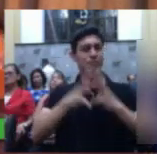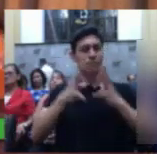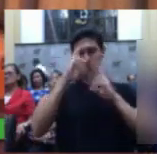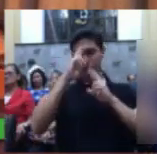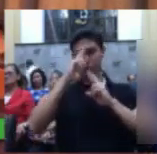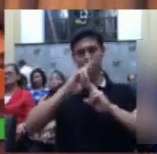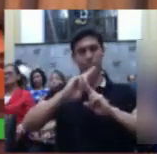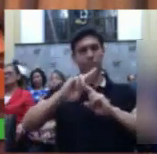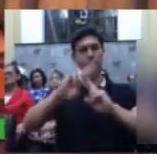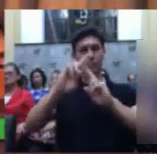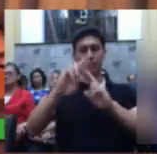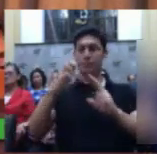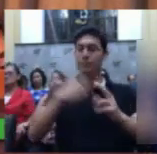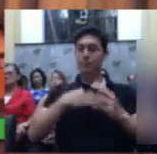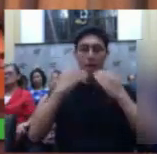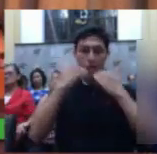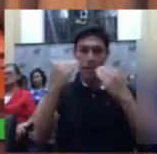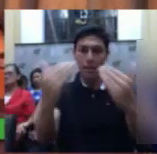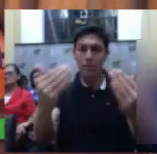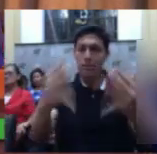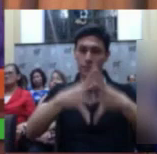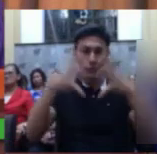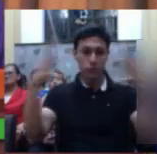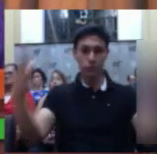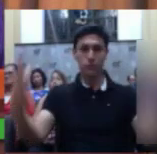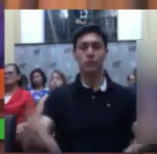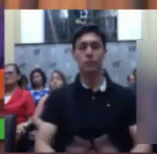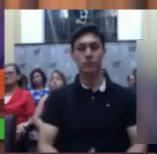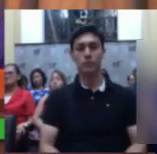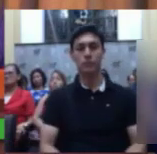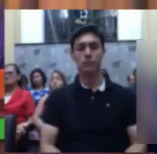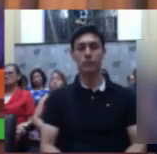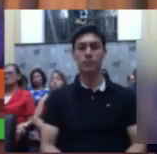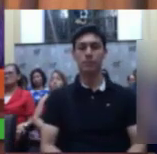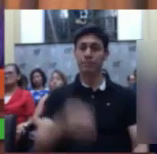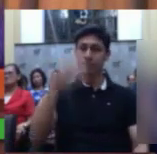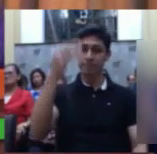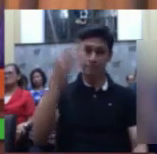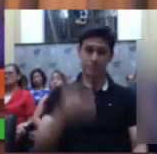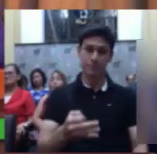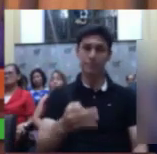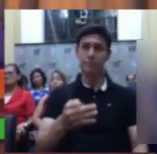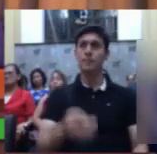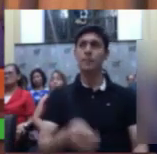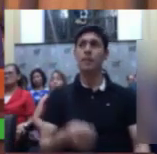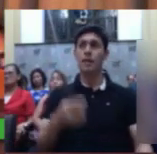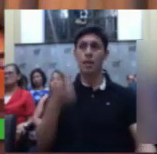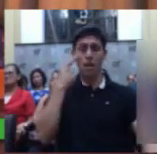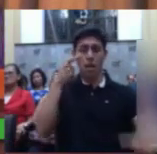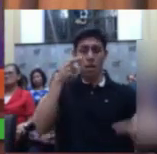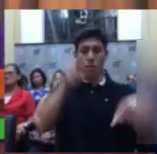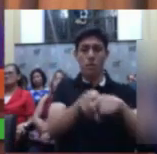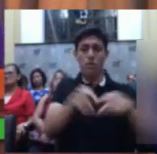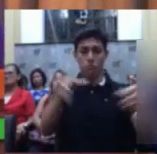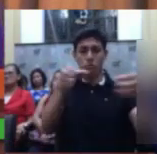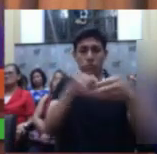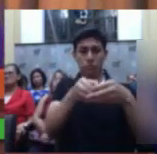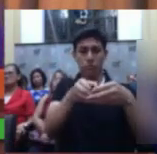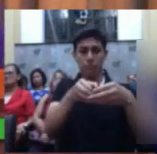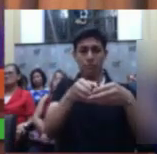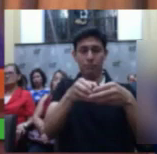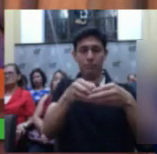que agradezco profundamente. En realidad, el acuerdo del Consejo Distrital